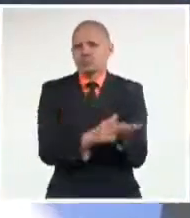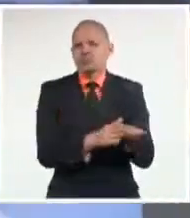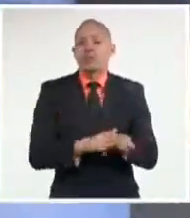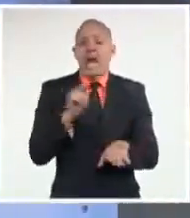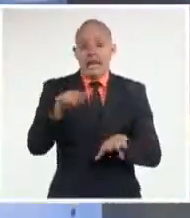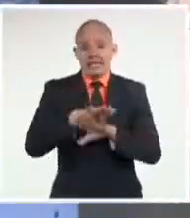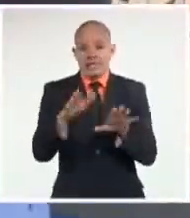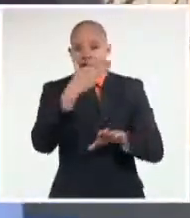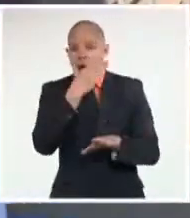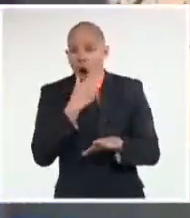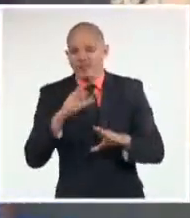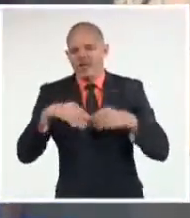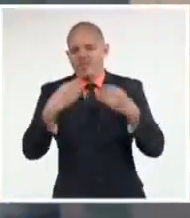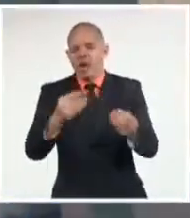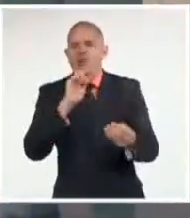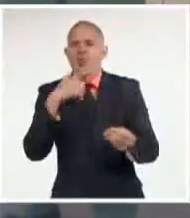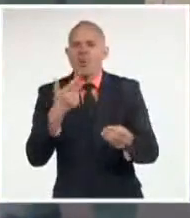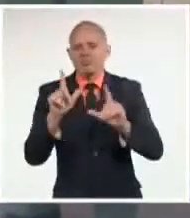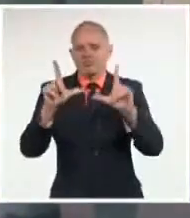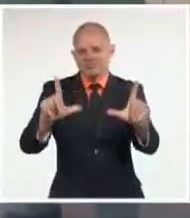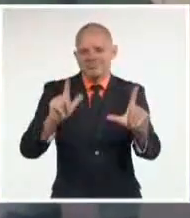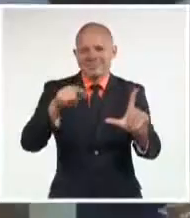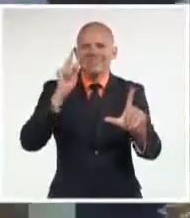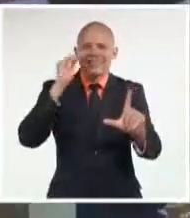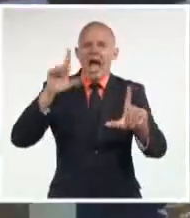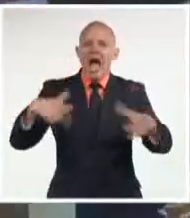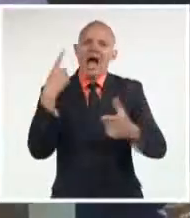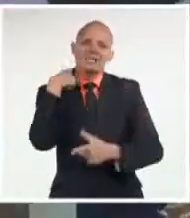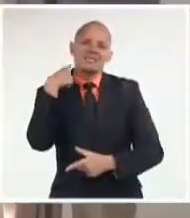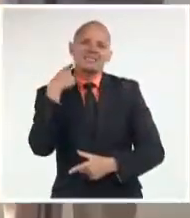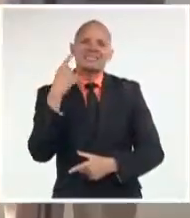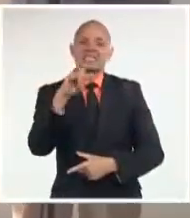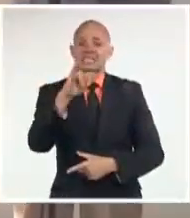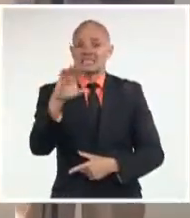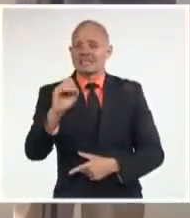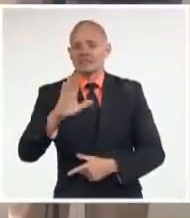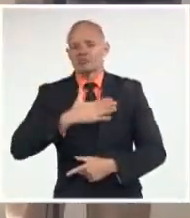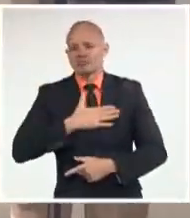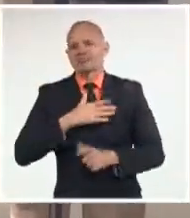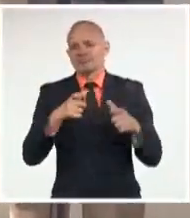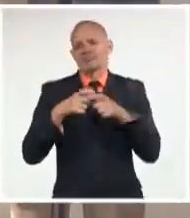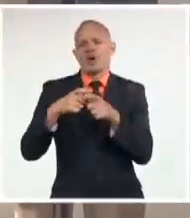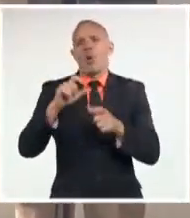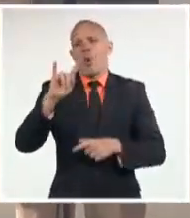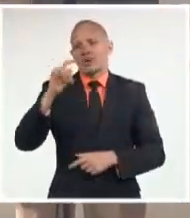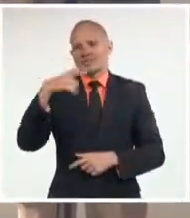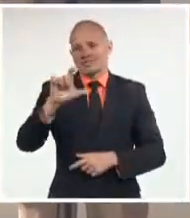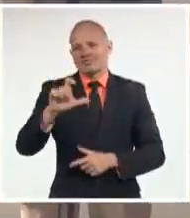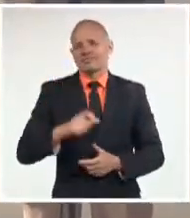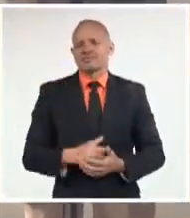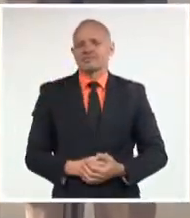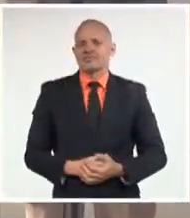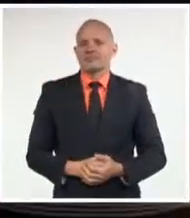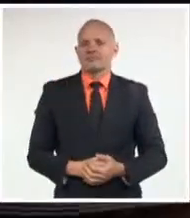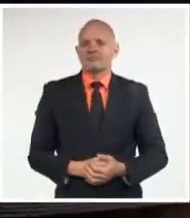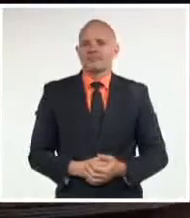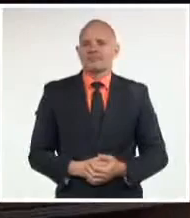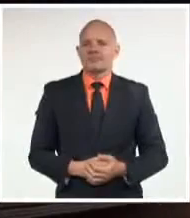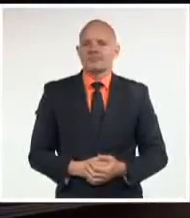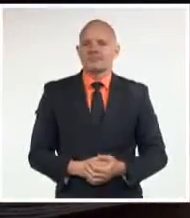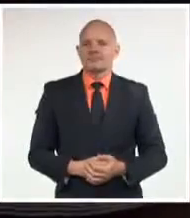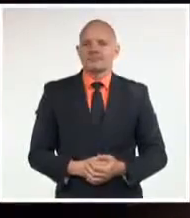mereció la condición aniversario 60 de la UJC. Desde Pinar del Río, Sunilda Veiga,